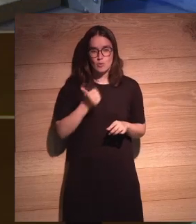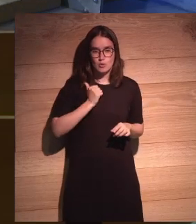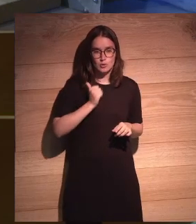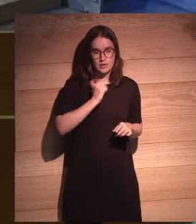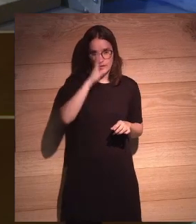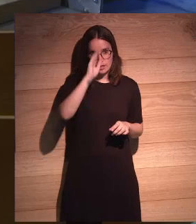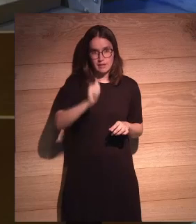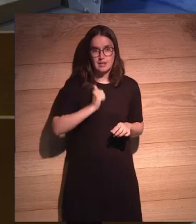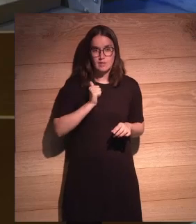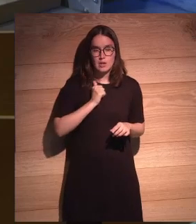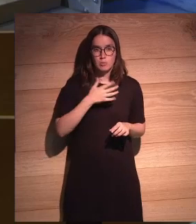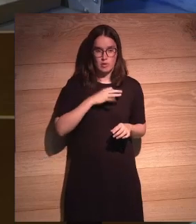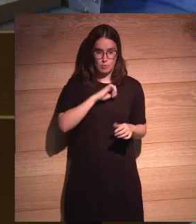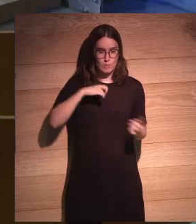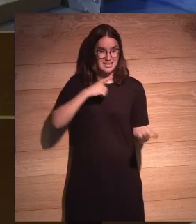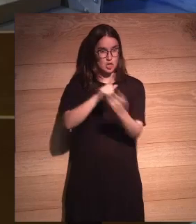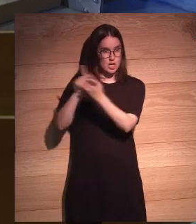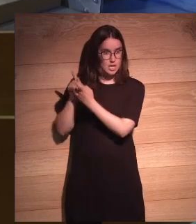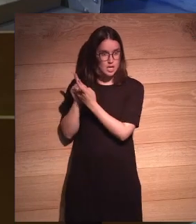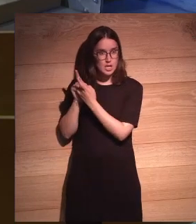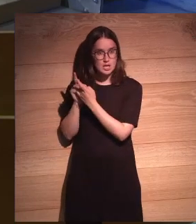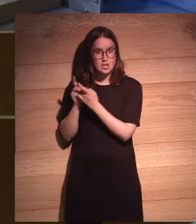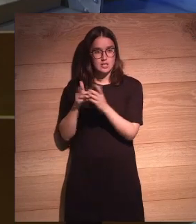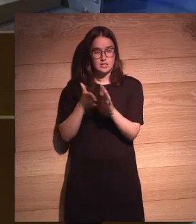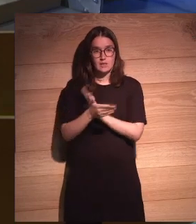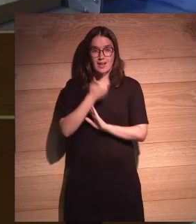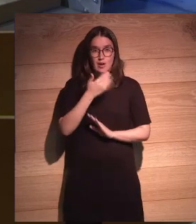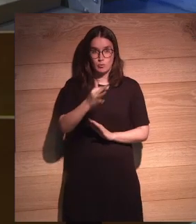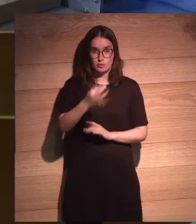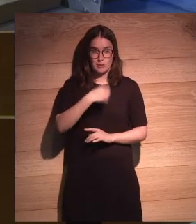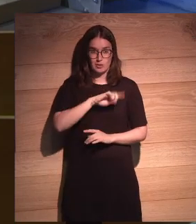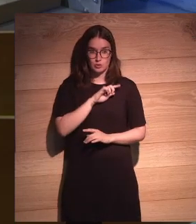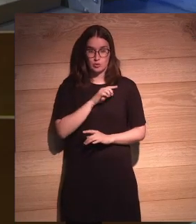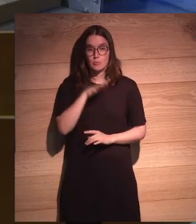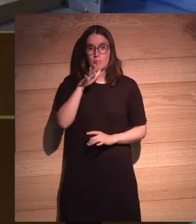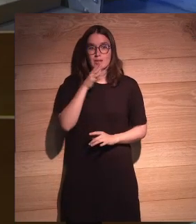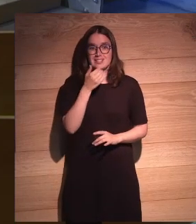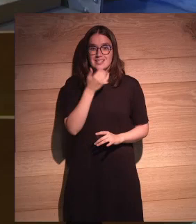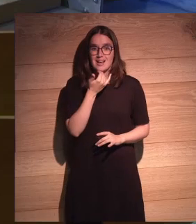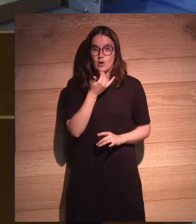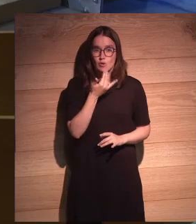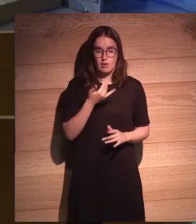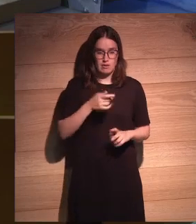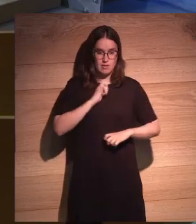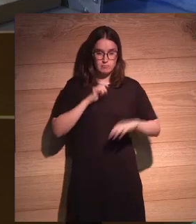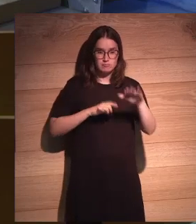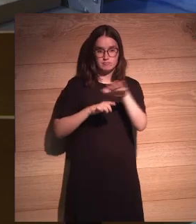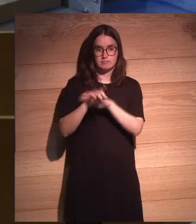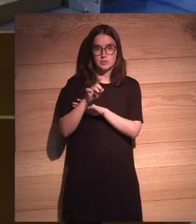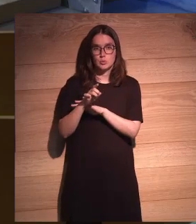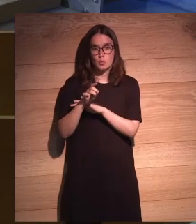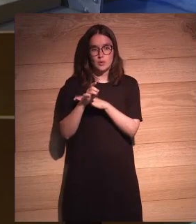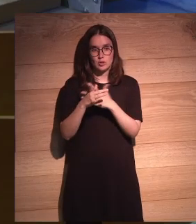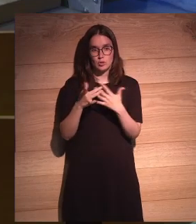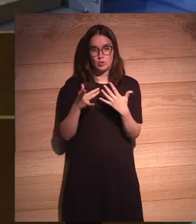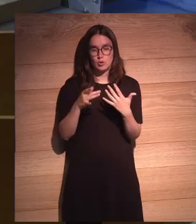la inteligencia artificial, ya que es tan persona a persona, pues entiendo que es algo que nos favorece, porque si hay algo que nos hace crecer es